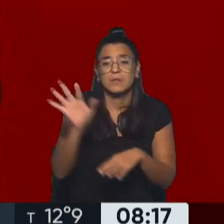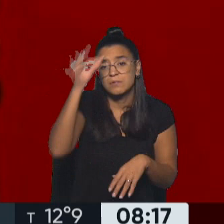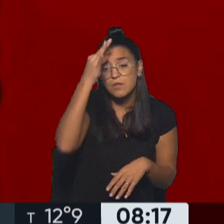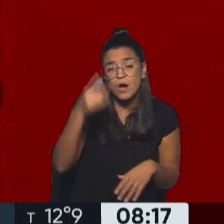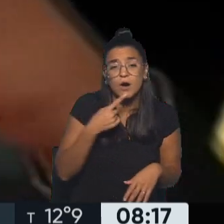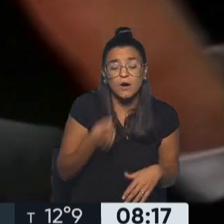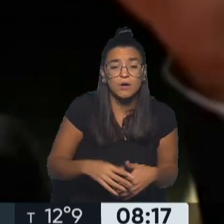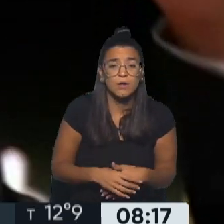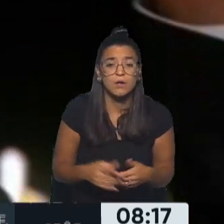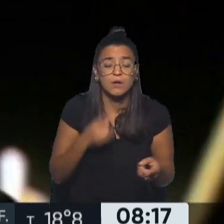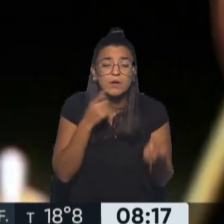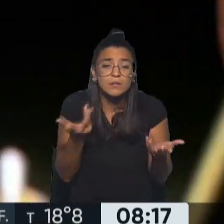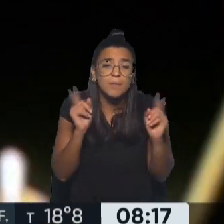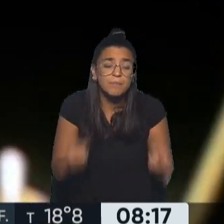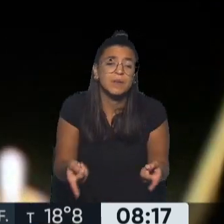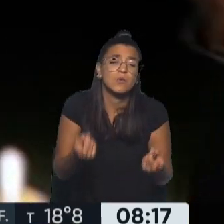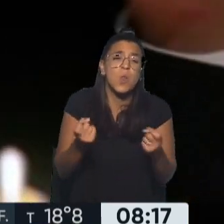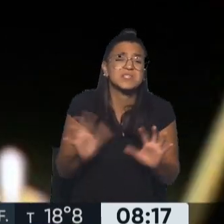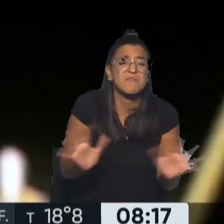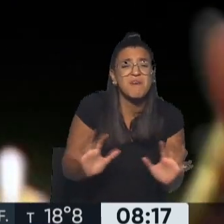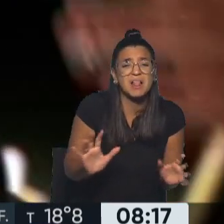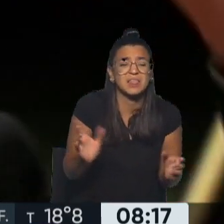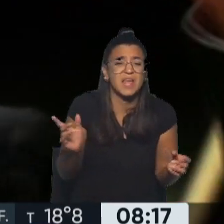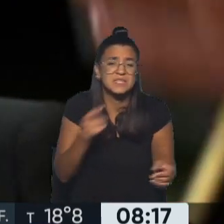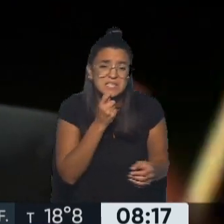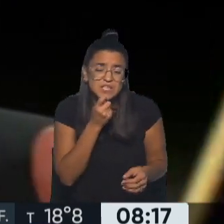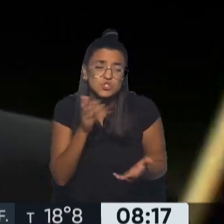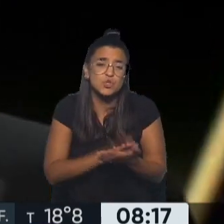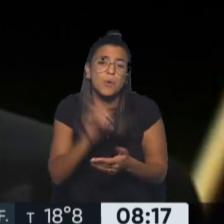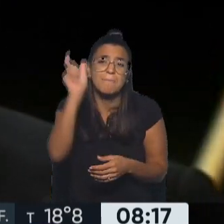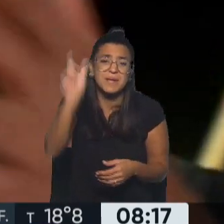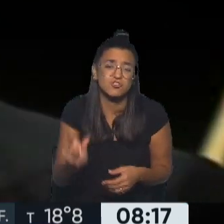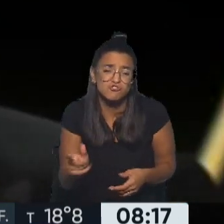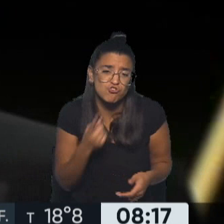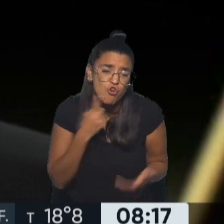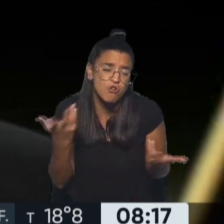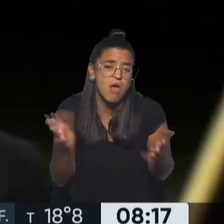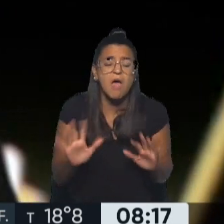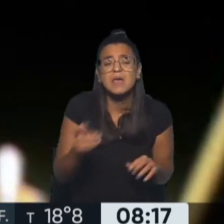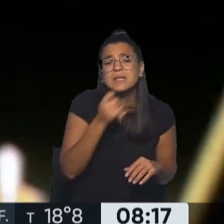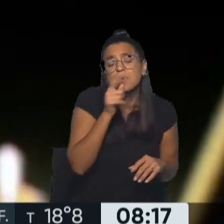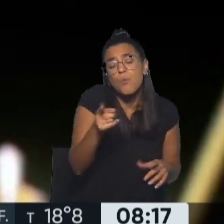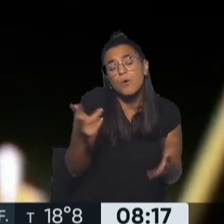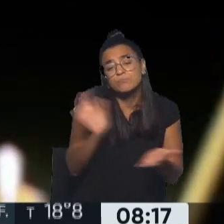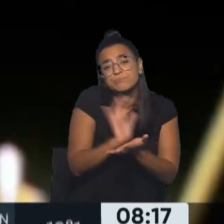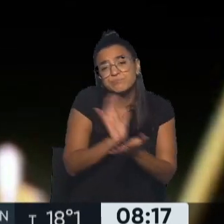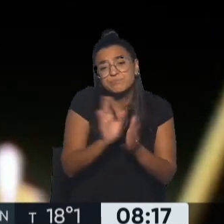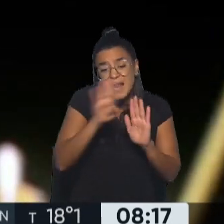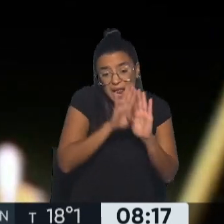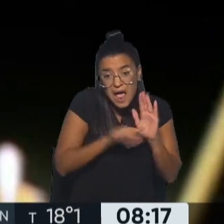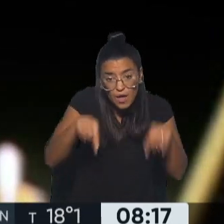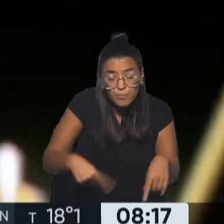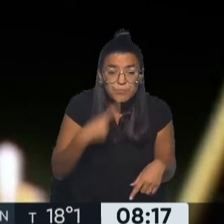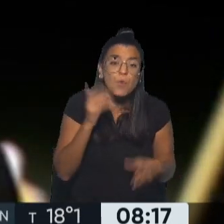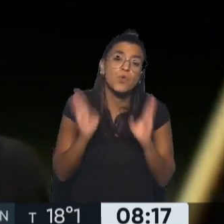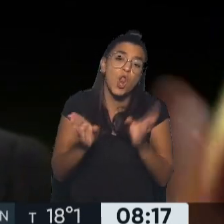montón de comediantes. Entiendo que tampoco es necesario que haga chistes sobre una cuestión de personal. Yo te diría, si lo querés tomar bajo los regímenes actuales, hasta te